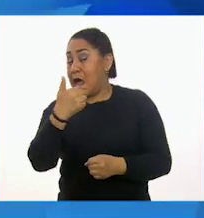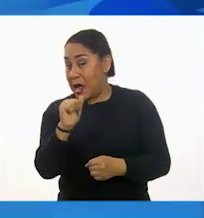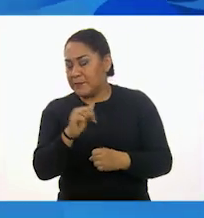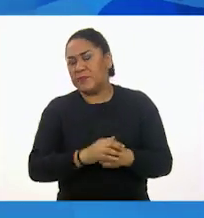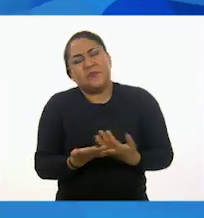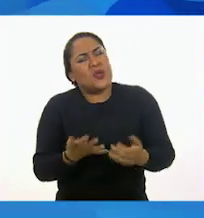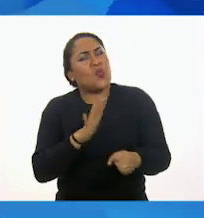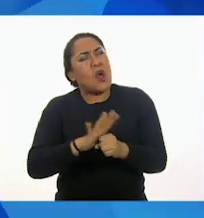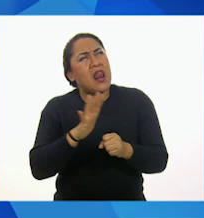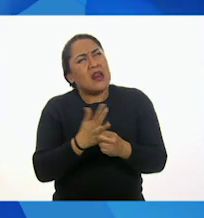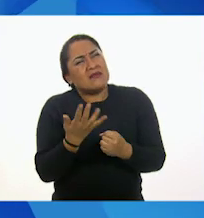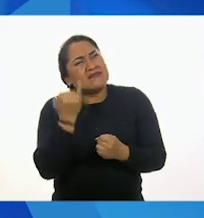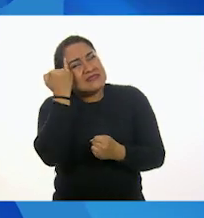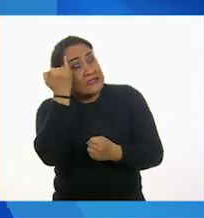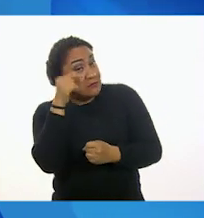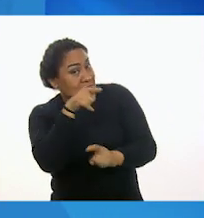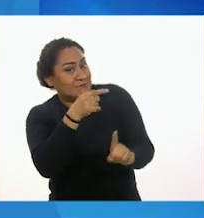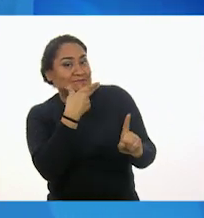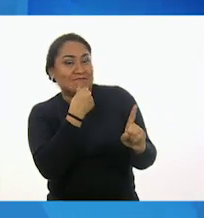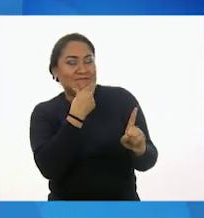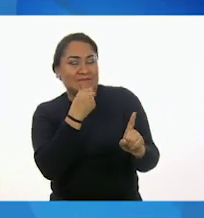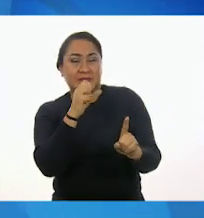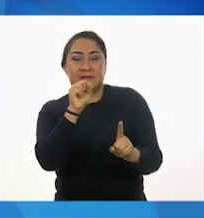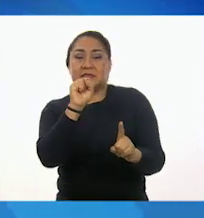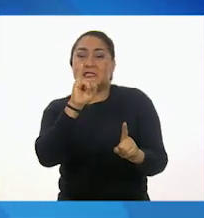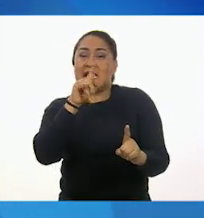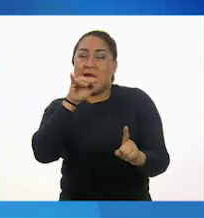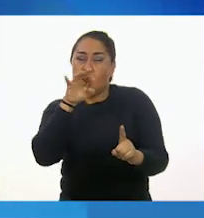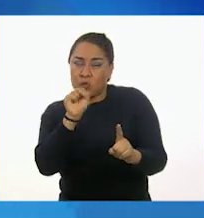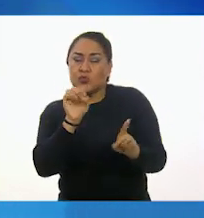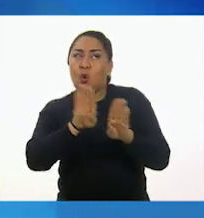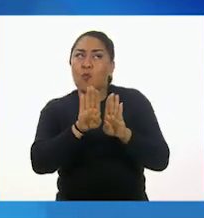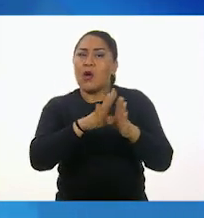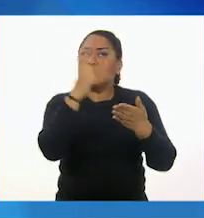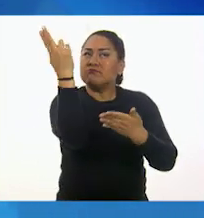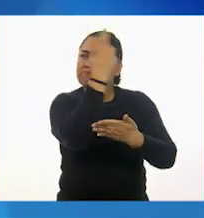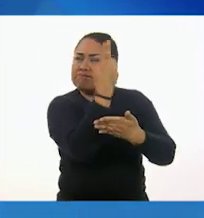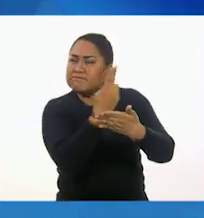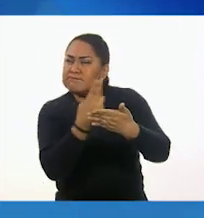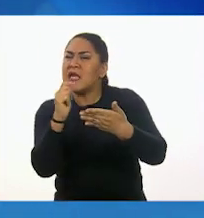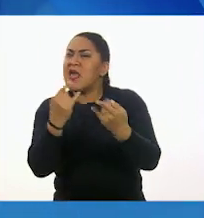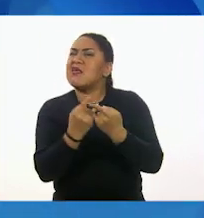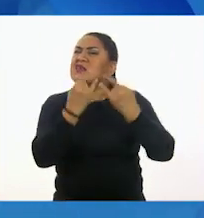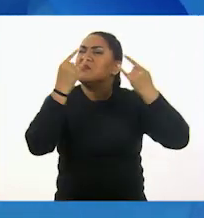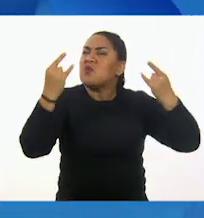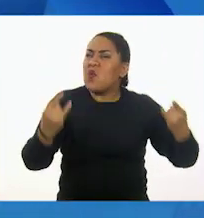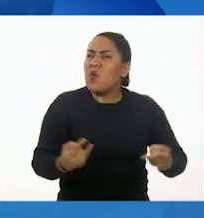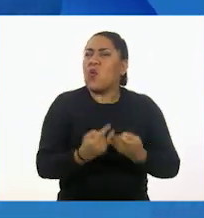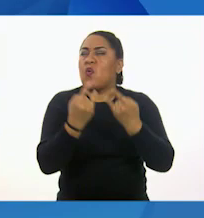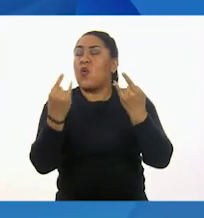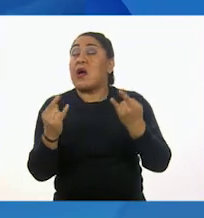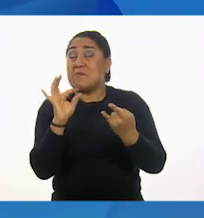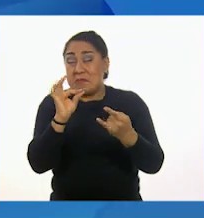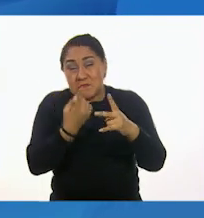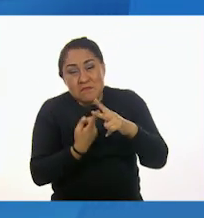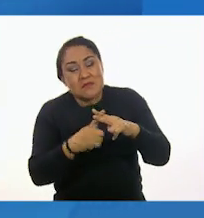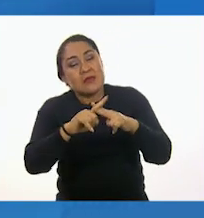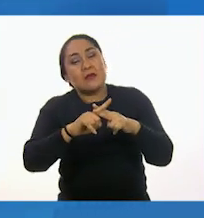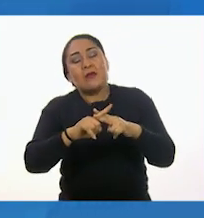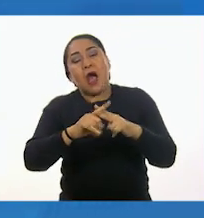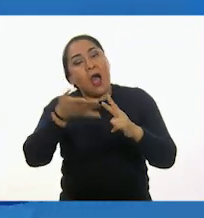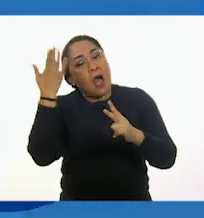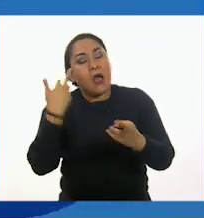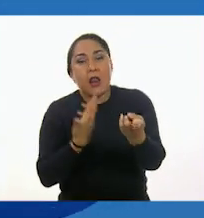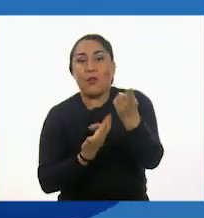idea era que Siqueiros propusiera una visión de la historia, en particular el del inicio de la